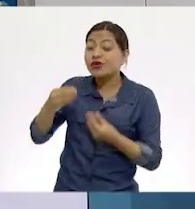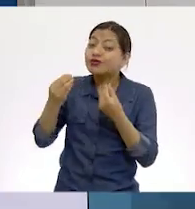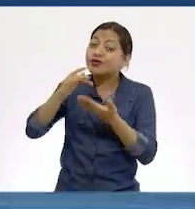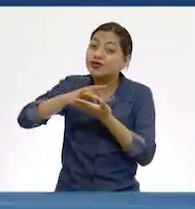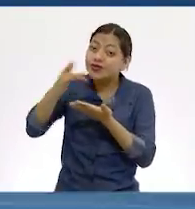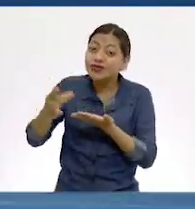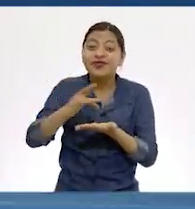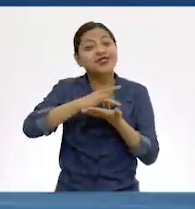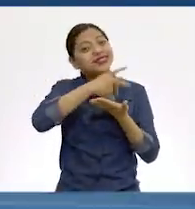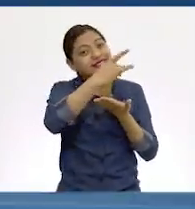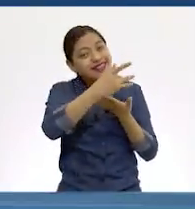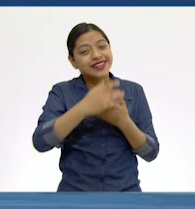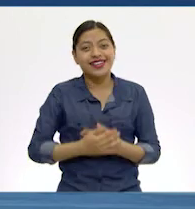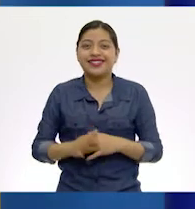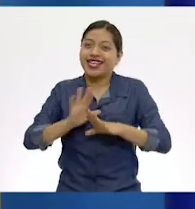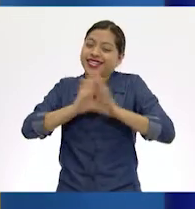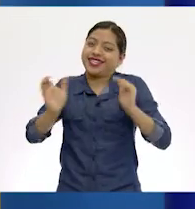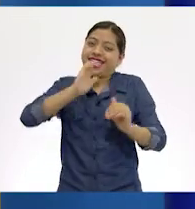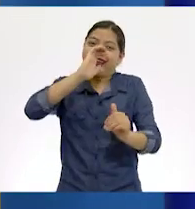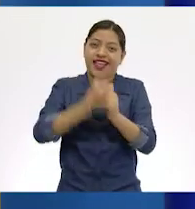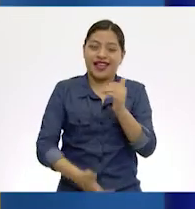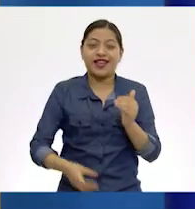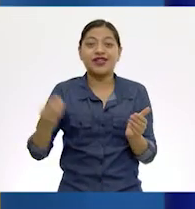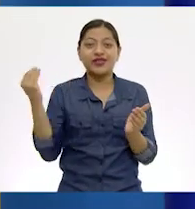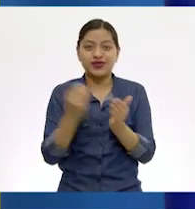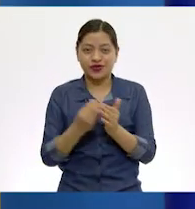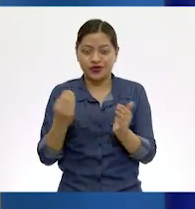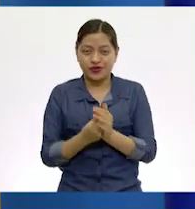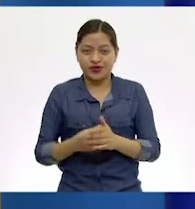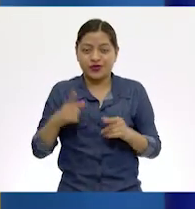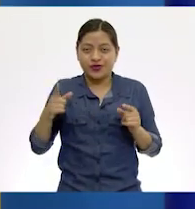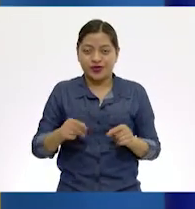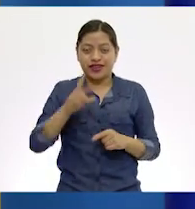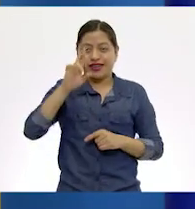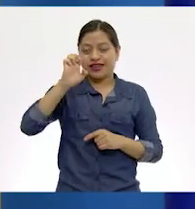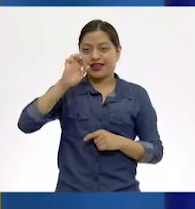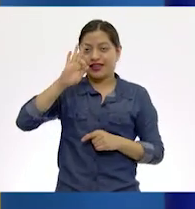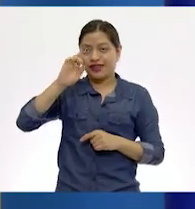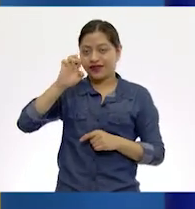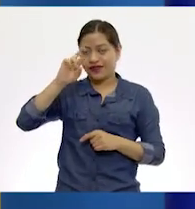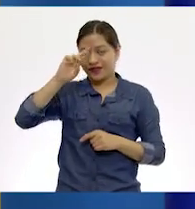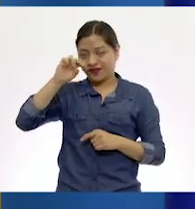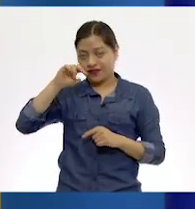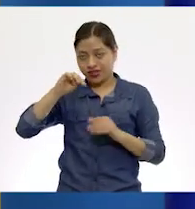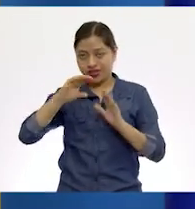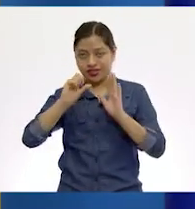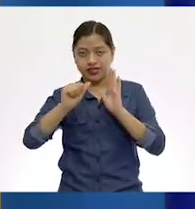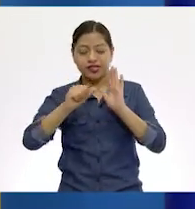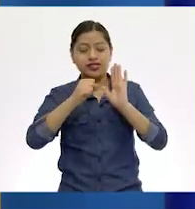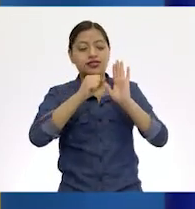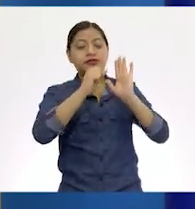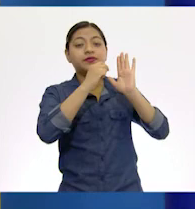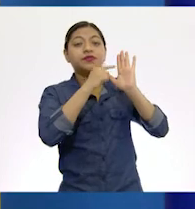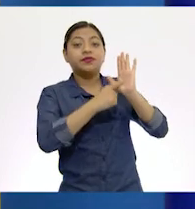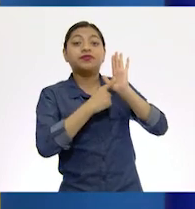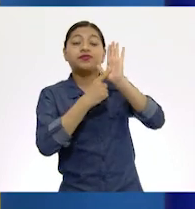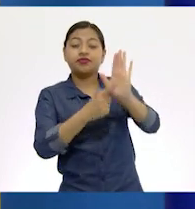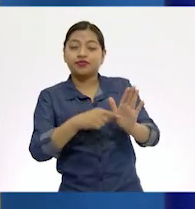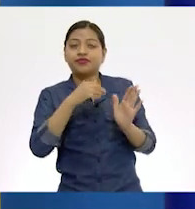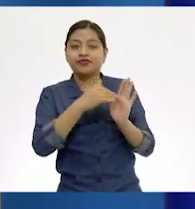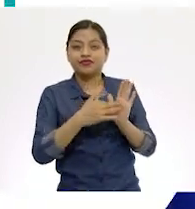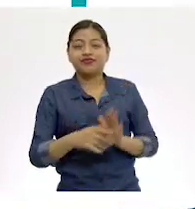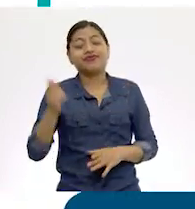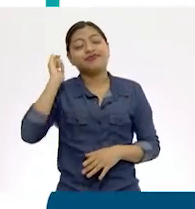gracias. Muchas gracias. Hemos terminado con las referencias en los textos expositivos. Espero que lo hayan disfrutado tanto